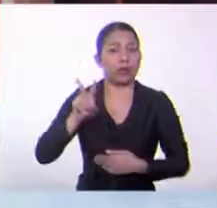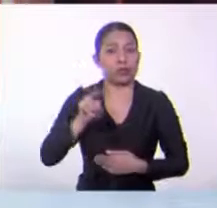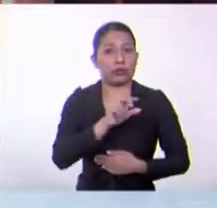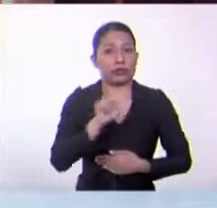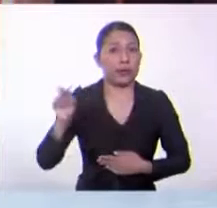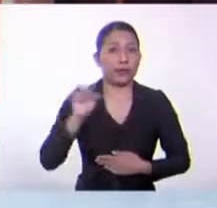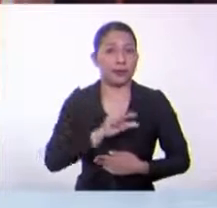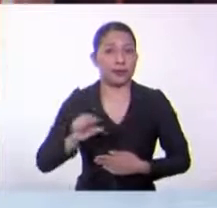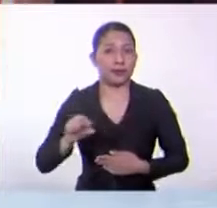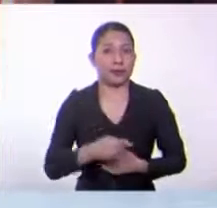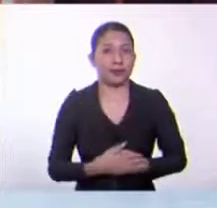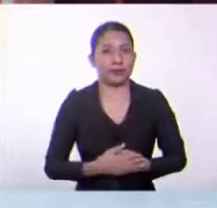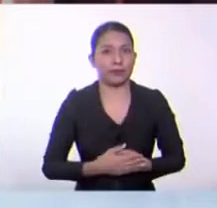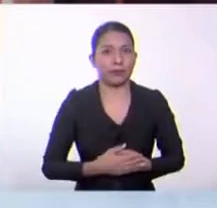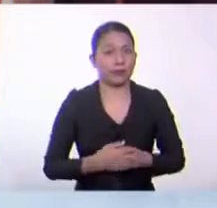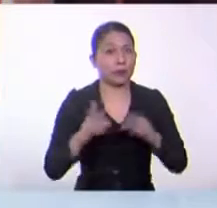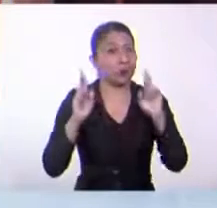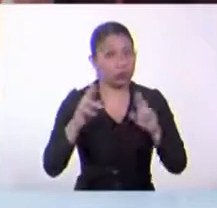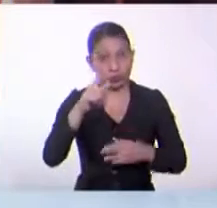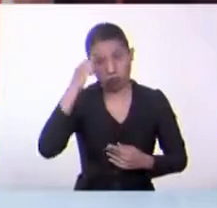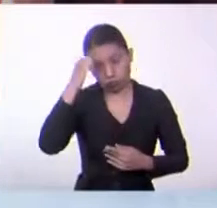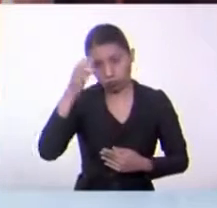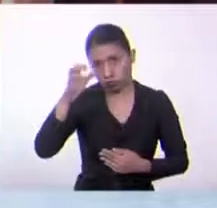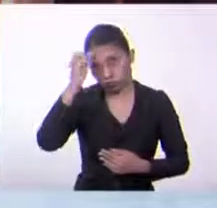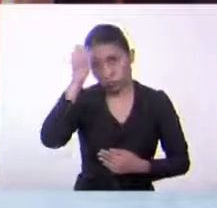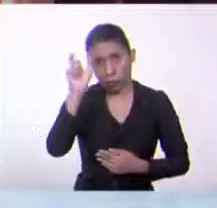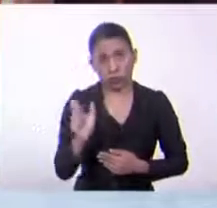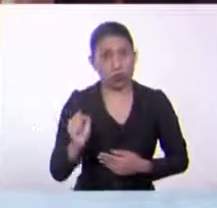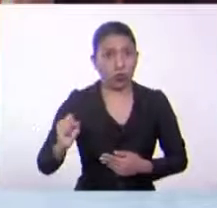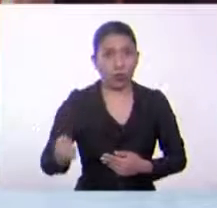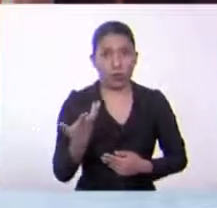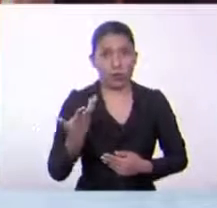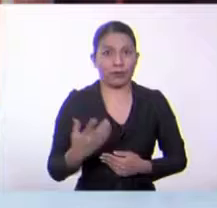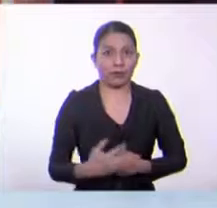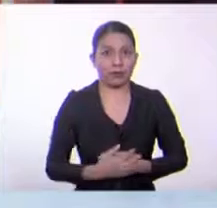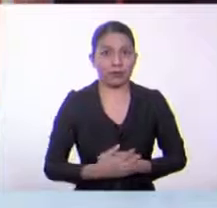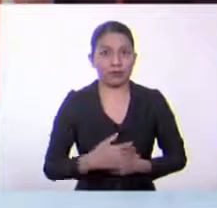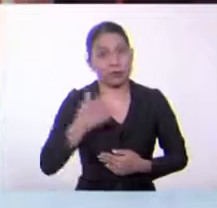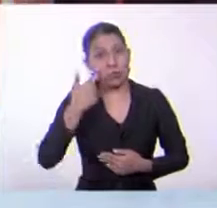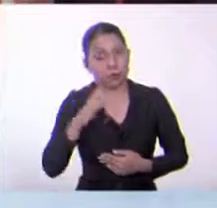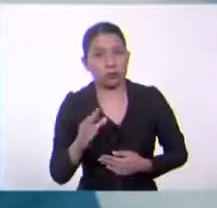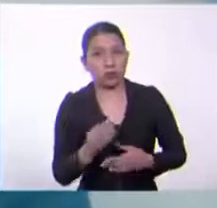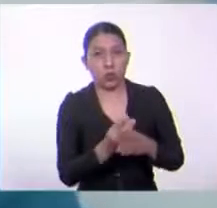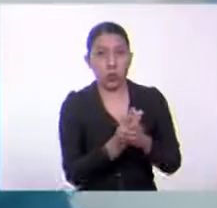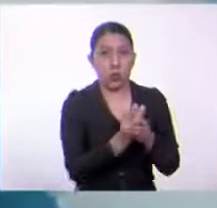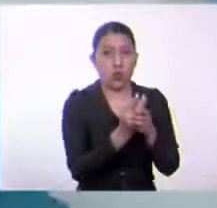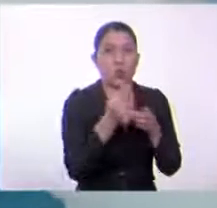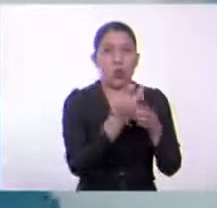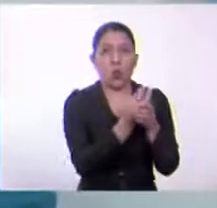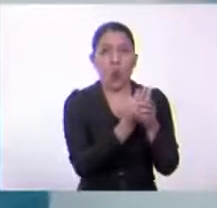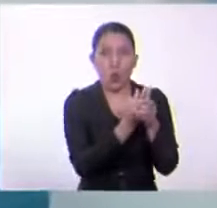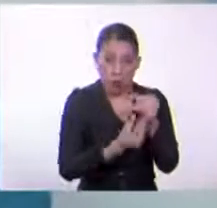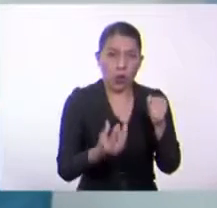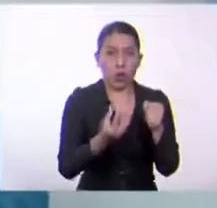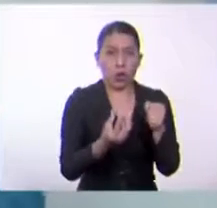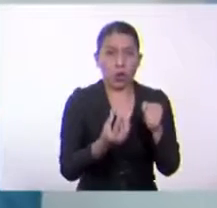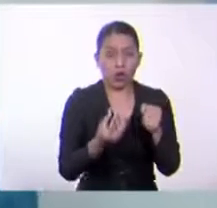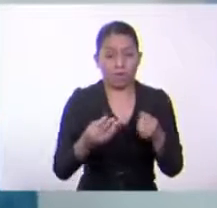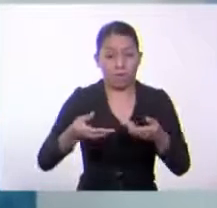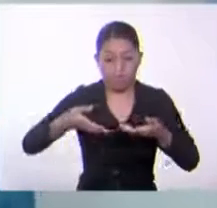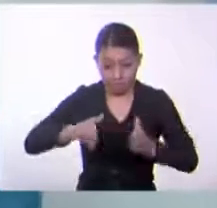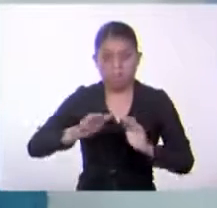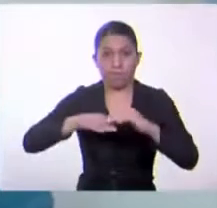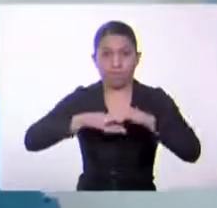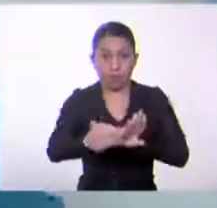semanas. Espero que hayas aprendido palabras nuevas, como vivíparos, ovíparos y